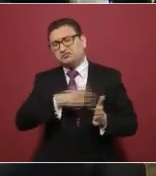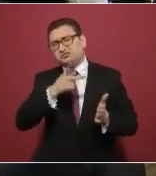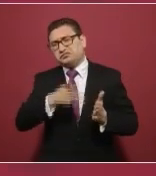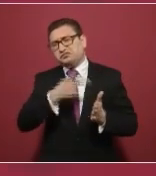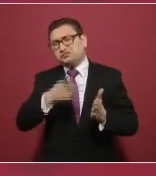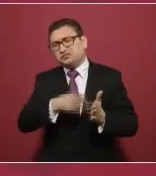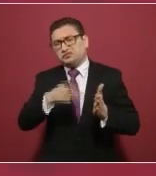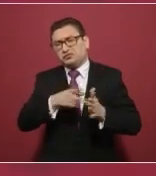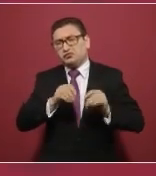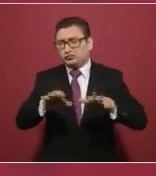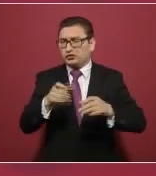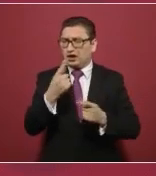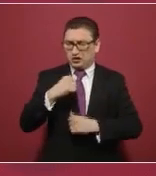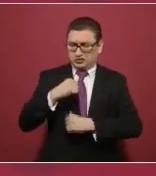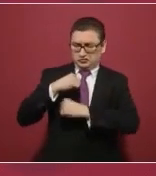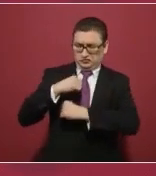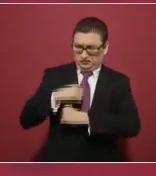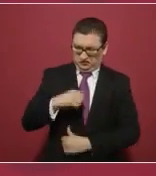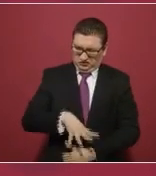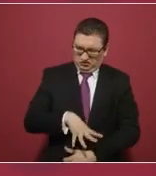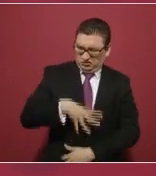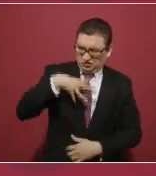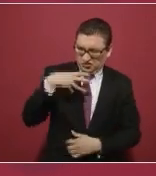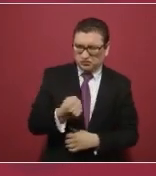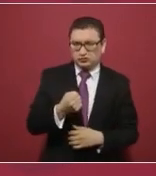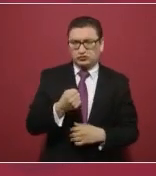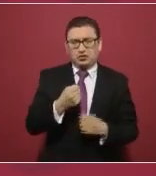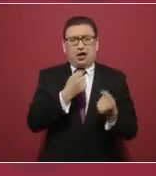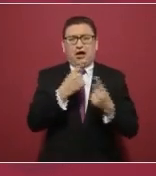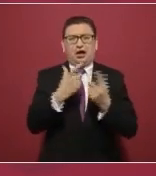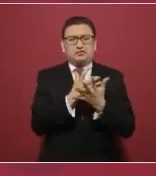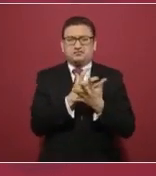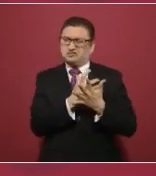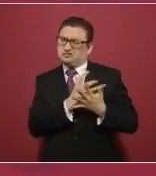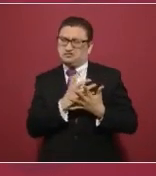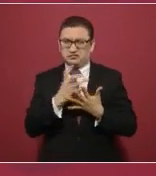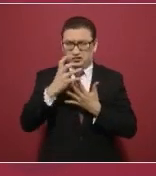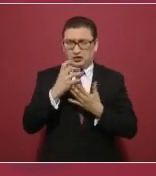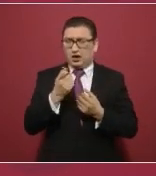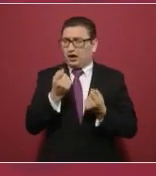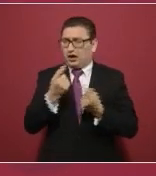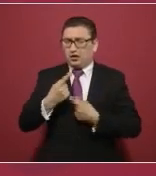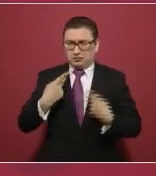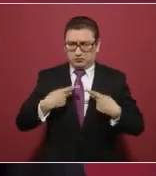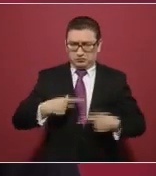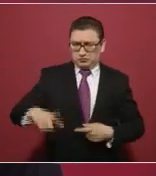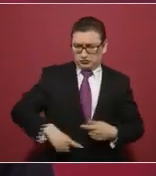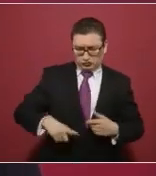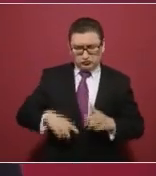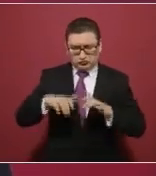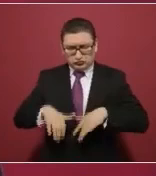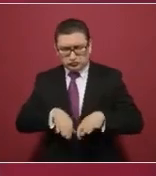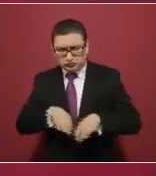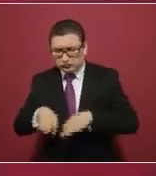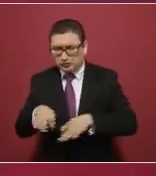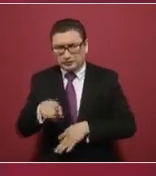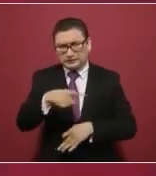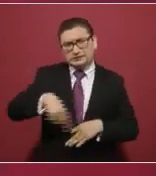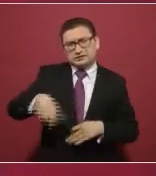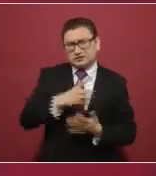el abuso de autoridad, la extralimitación de los servidores públicos,